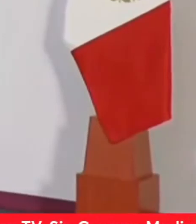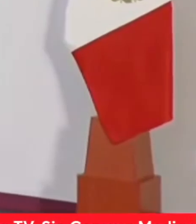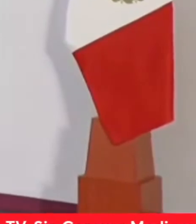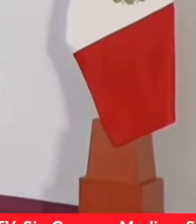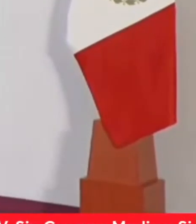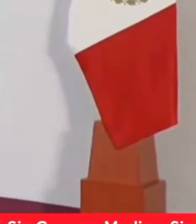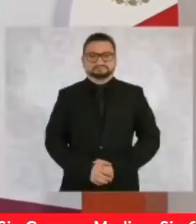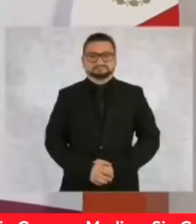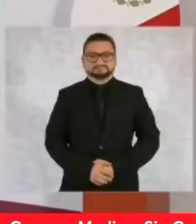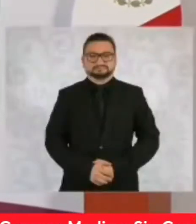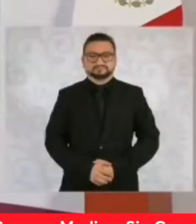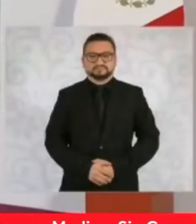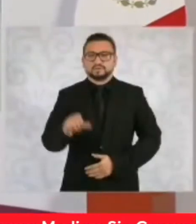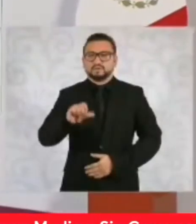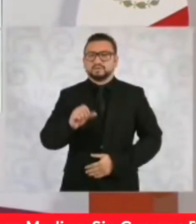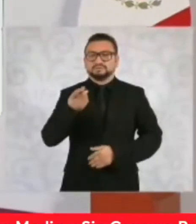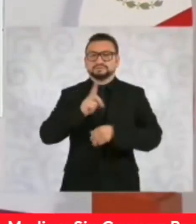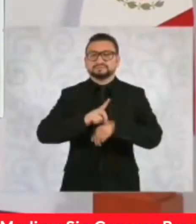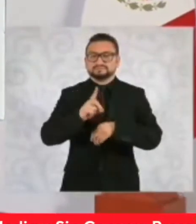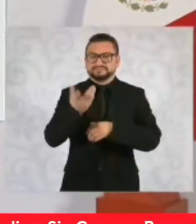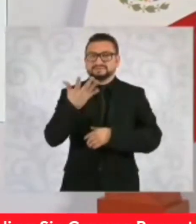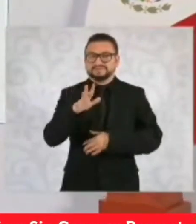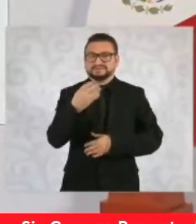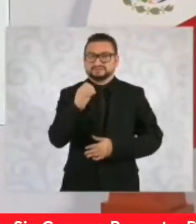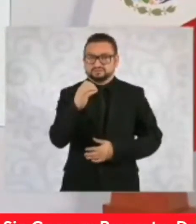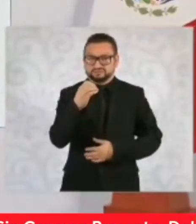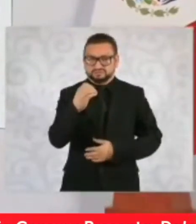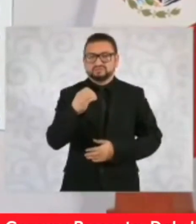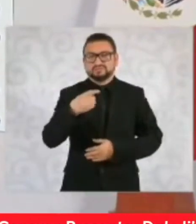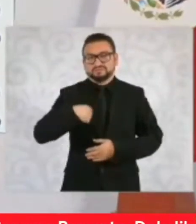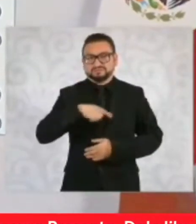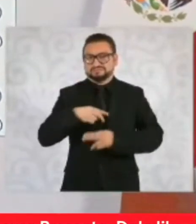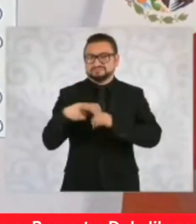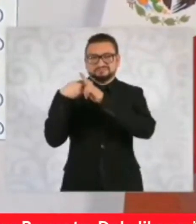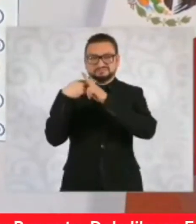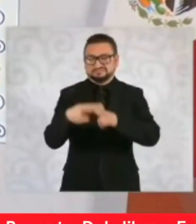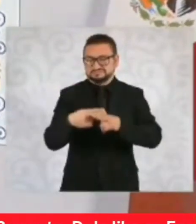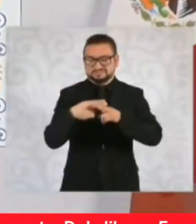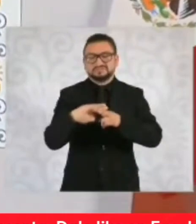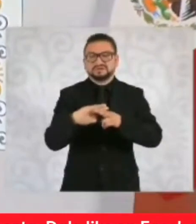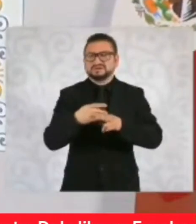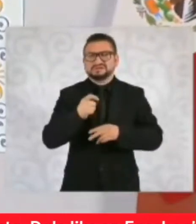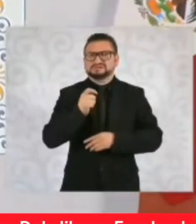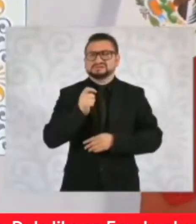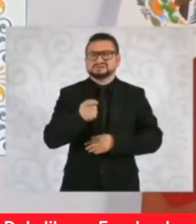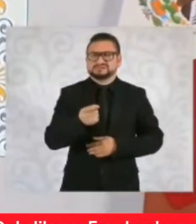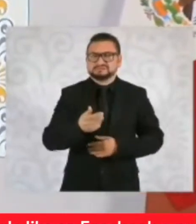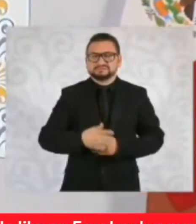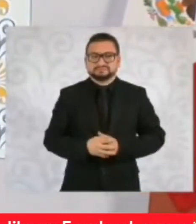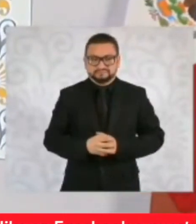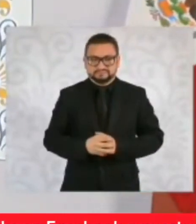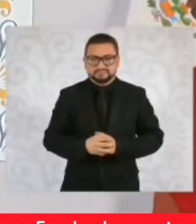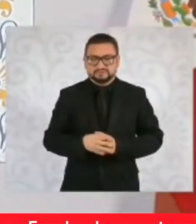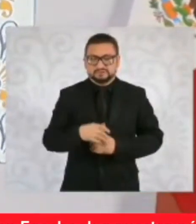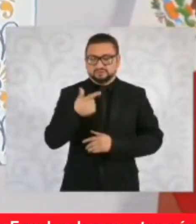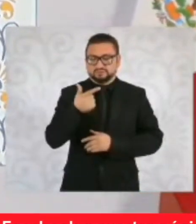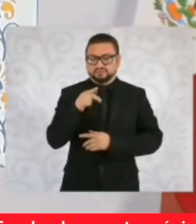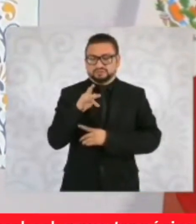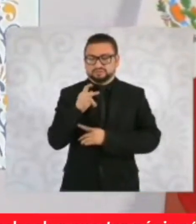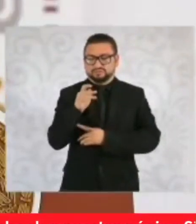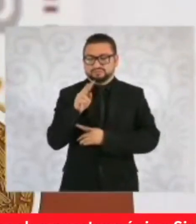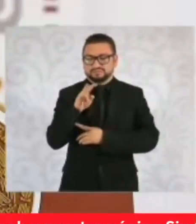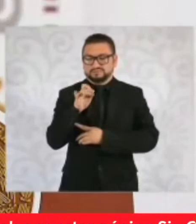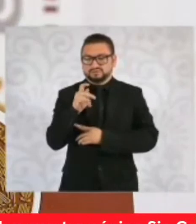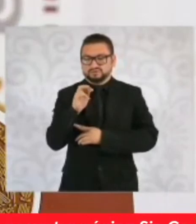octubre, es el aniversario de Guadalupe Victoria